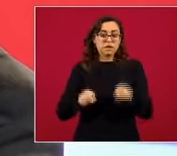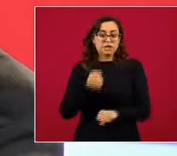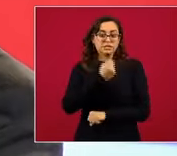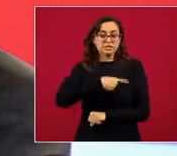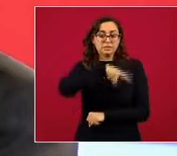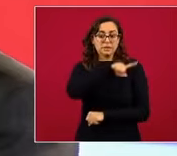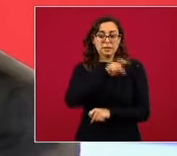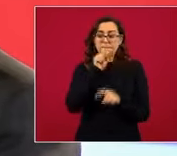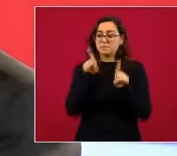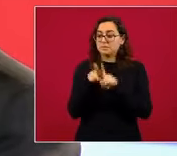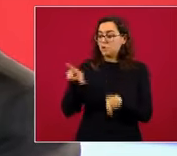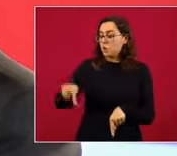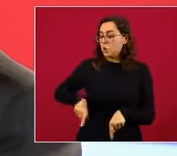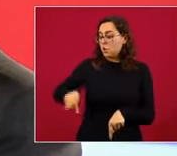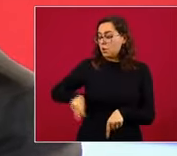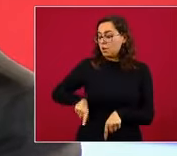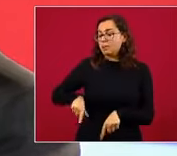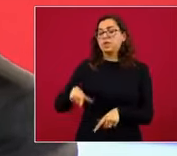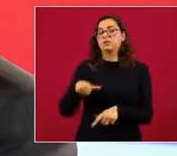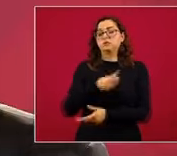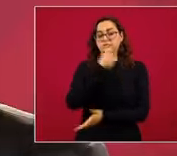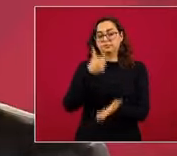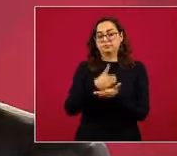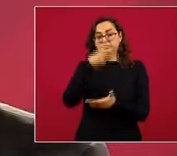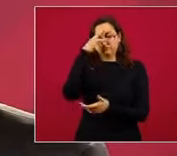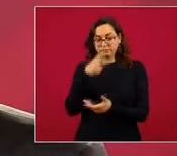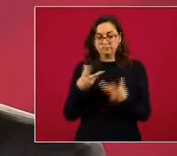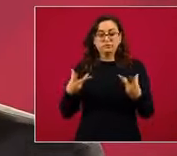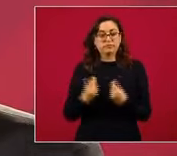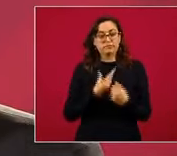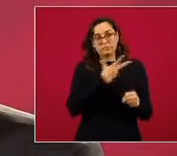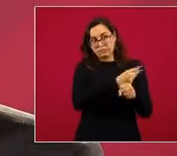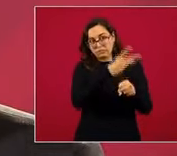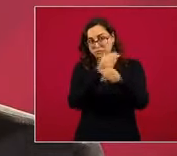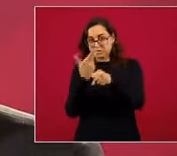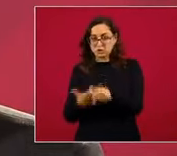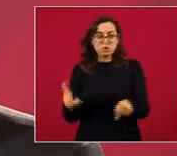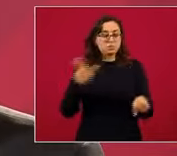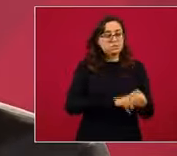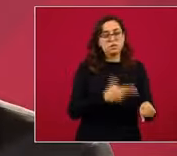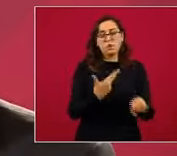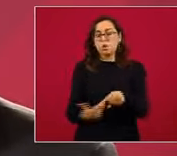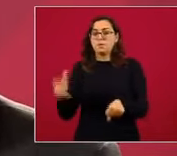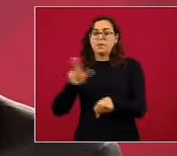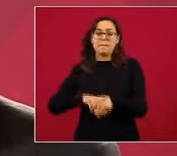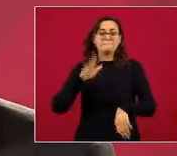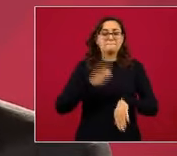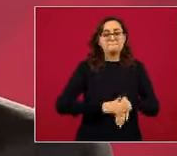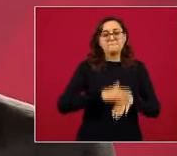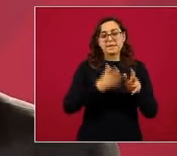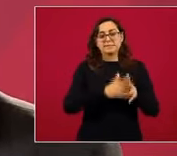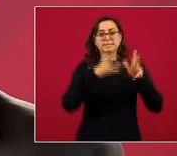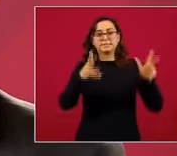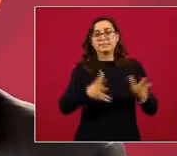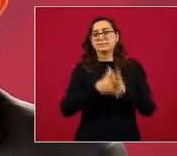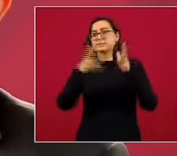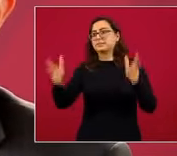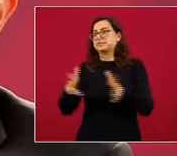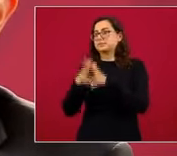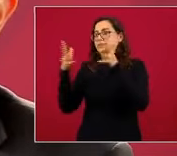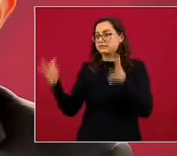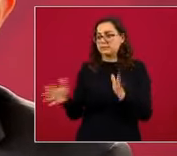México, los servicios estatales de salud, estamos logrando expandir la capacidad hospitalaria. Tenemos un plan claramente trazado